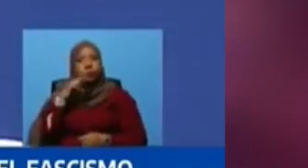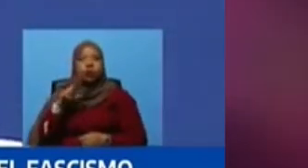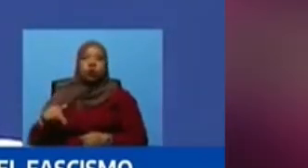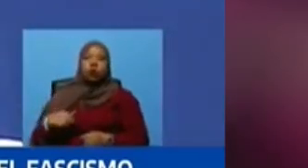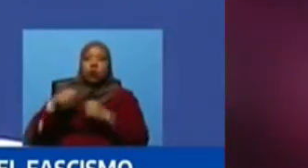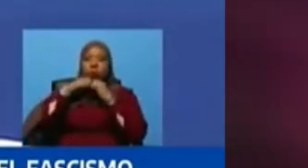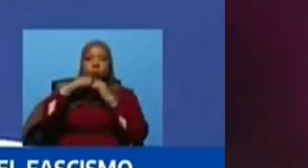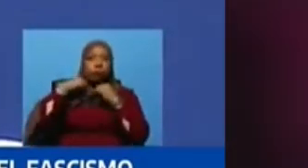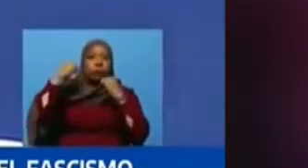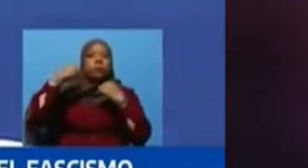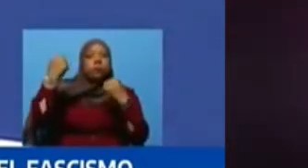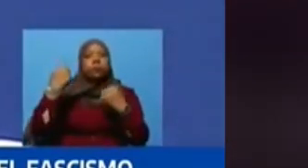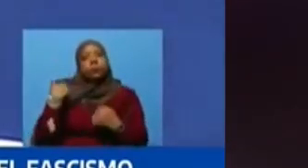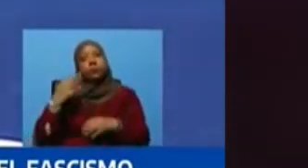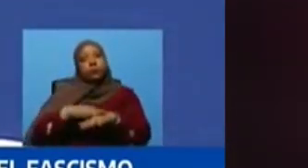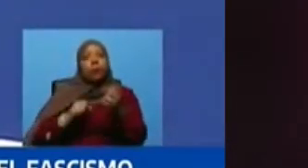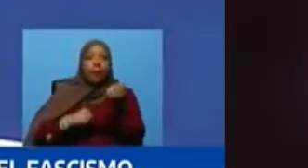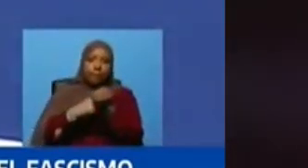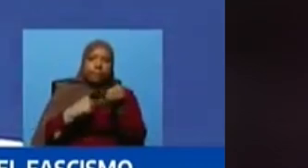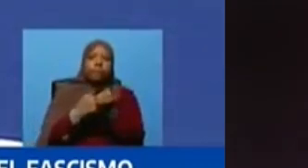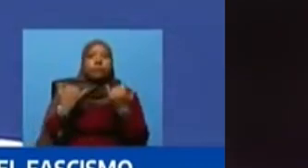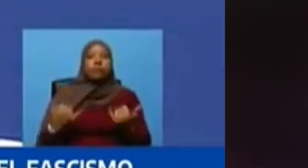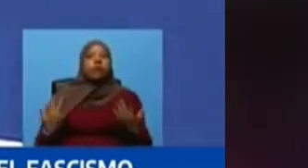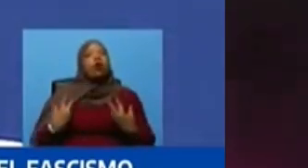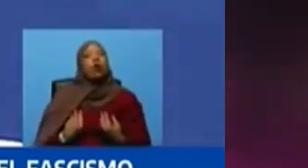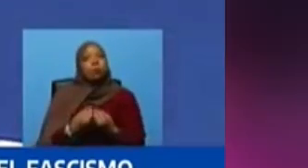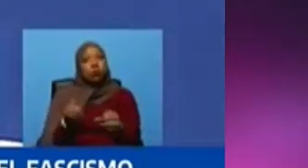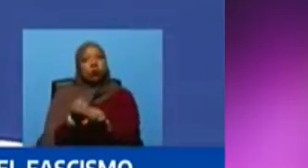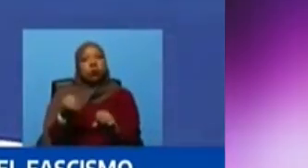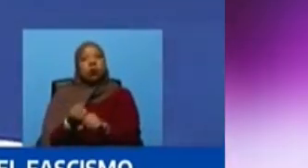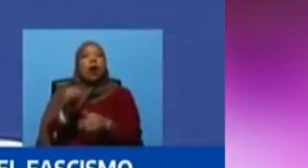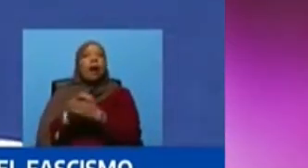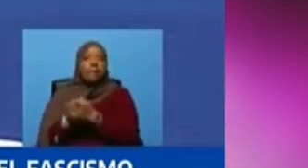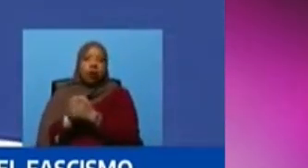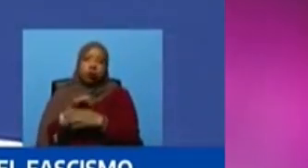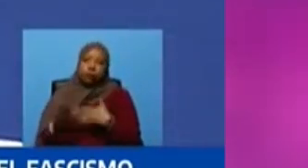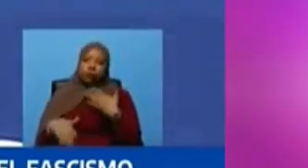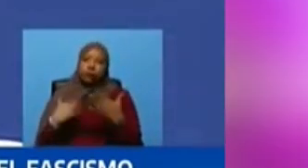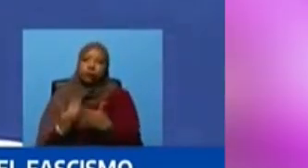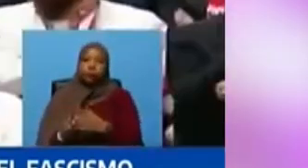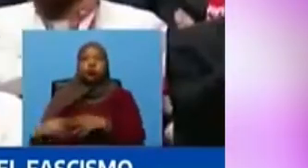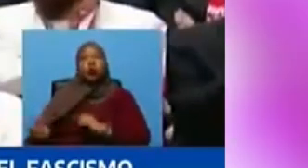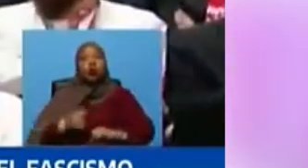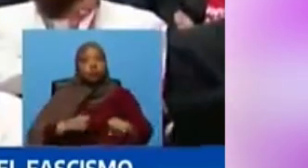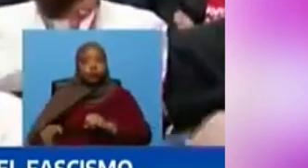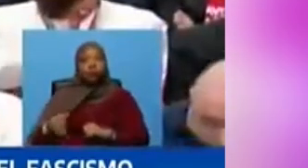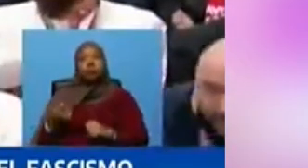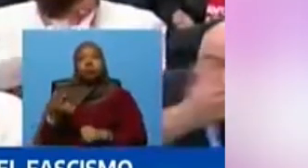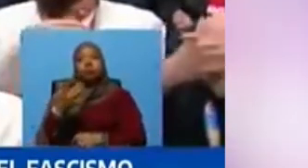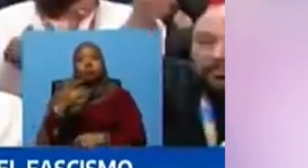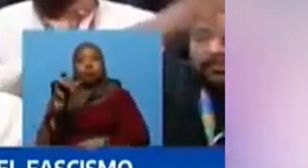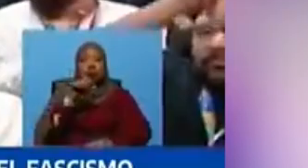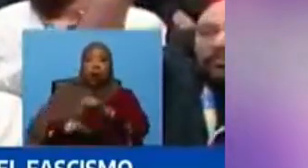lucha y pido el apoyo, el acompañamiento y la solidaridad de todos los movimientos